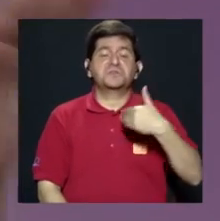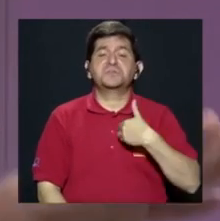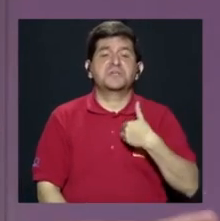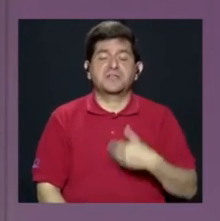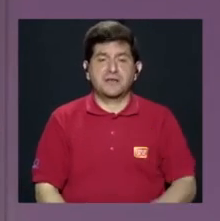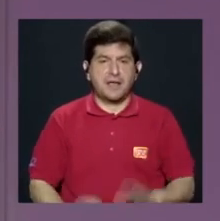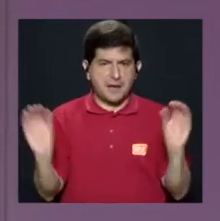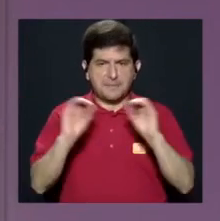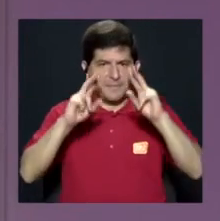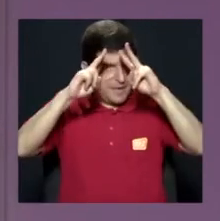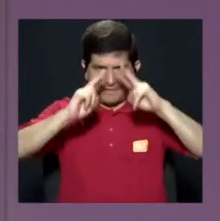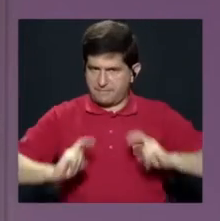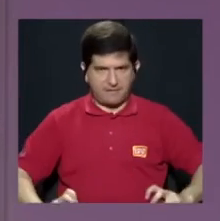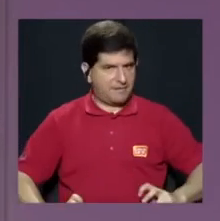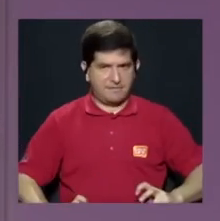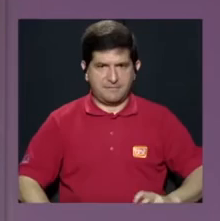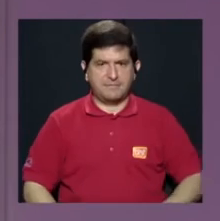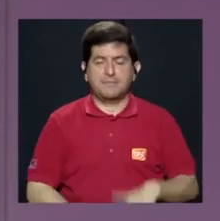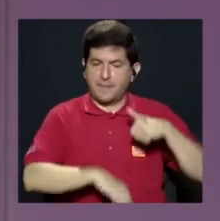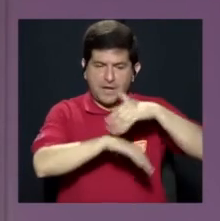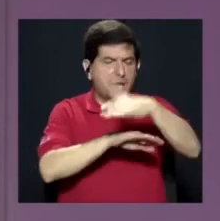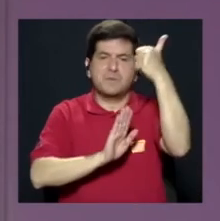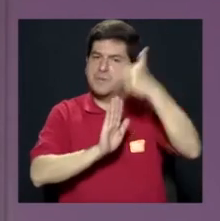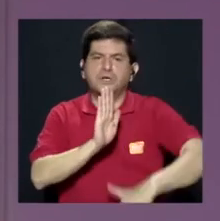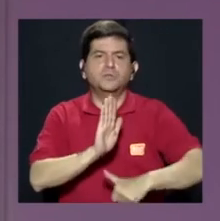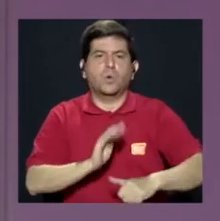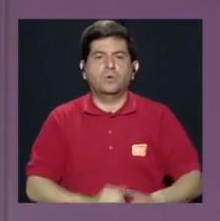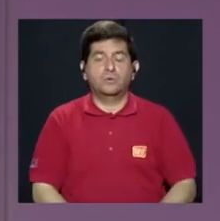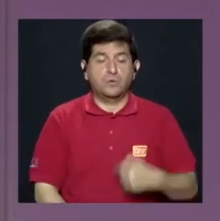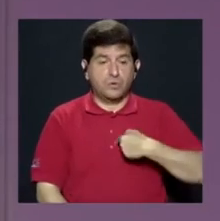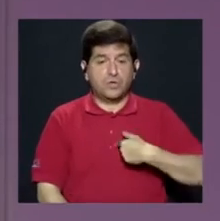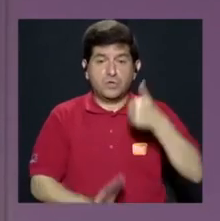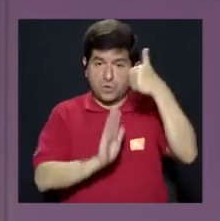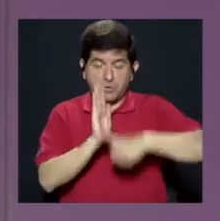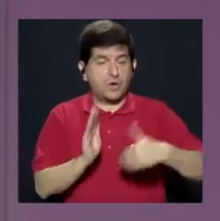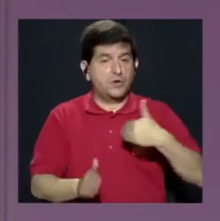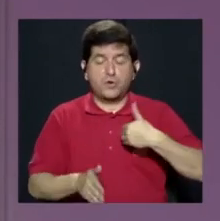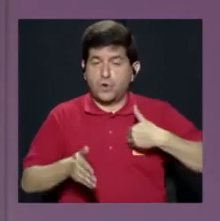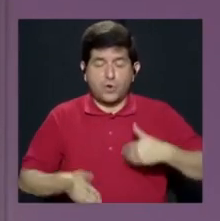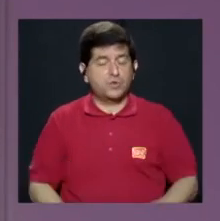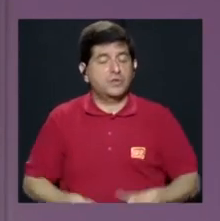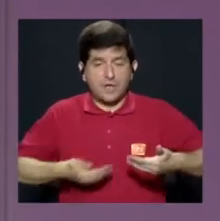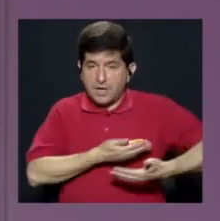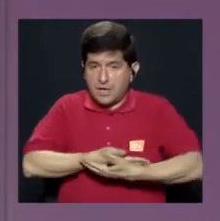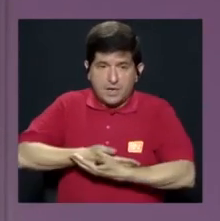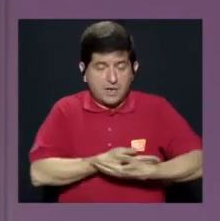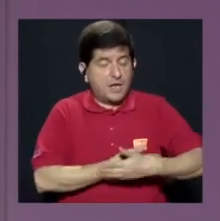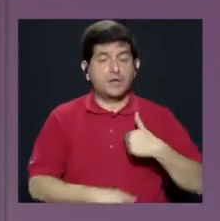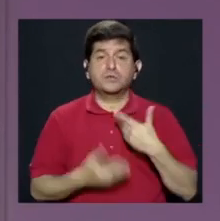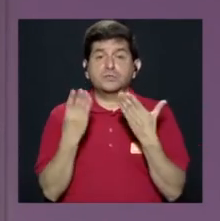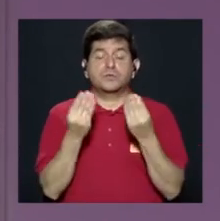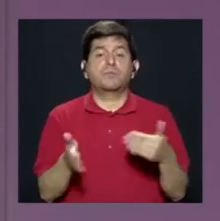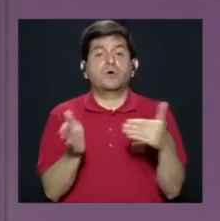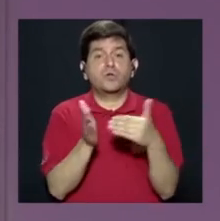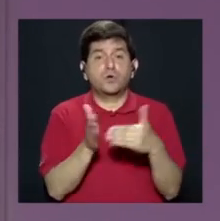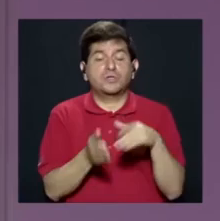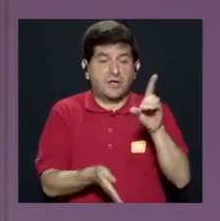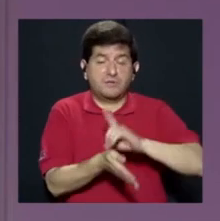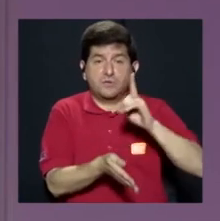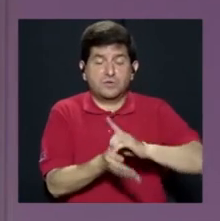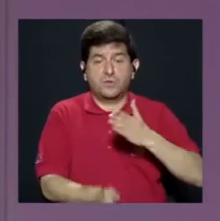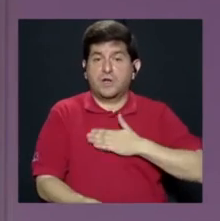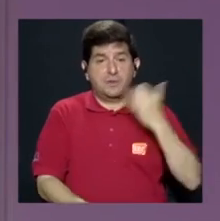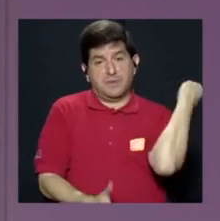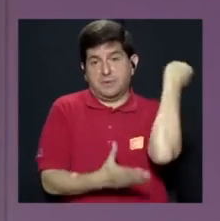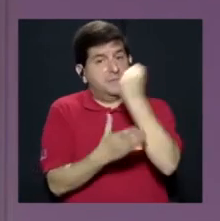sin hacerme exámenes de nada. Y ella me mandó a operar. Y yo me operé para no tener más bebés del susto, porque yo dije, si a mí me vuelve a tocar esa doctora, me va a